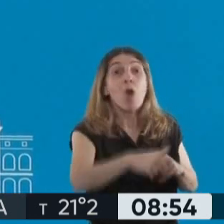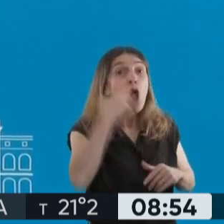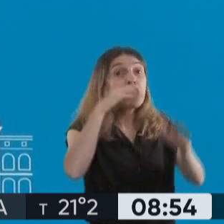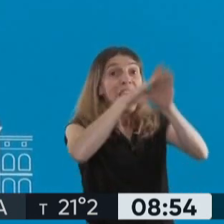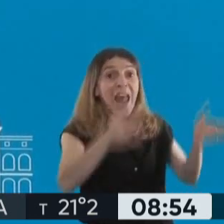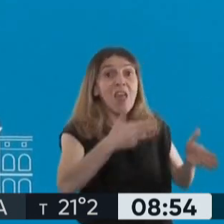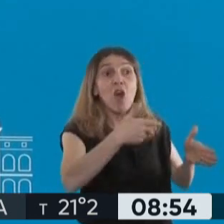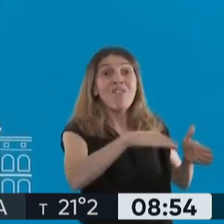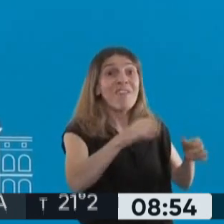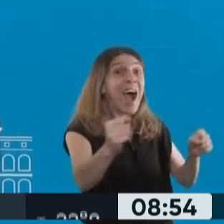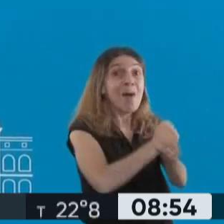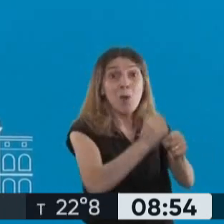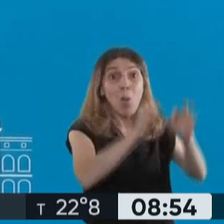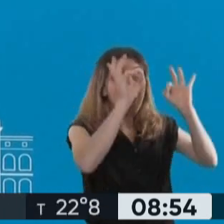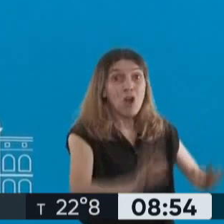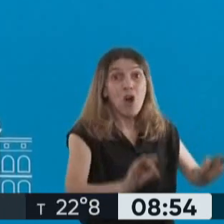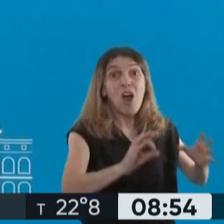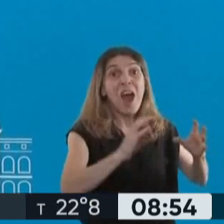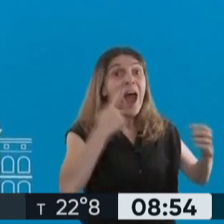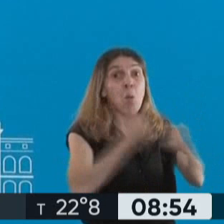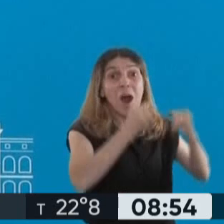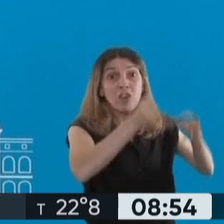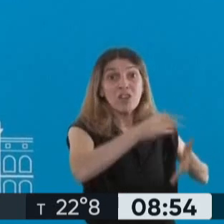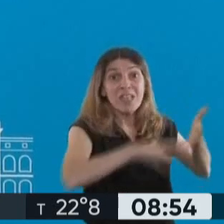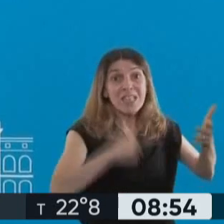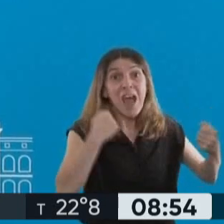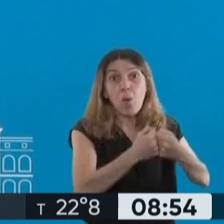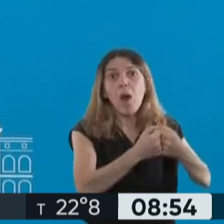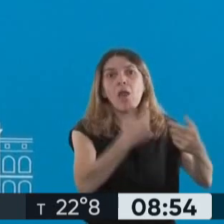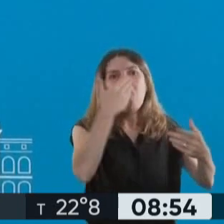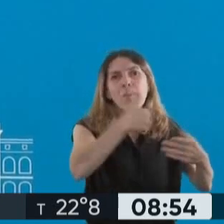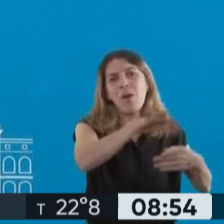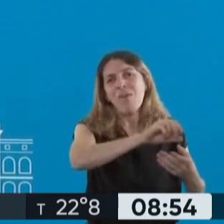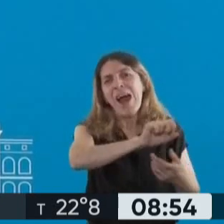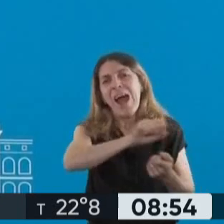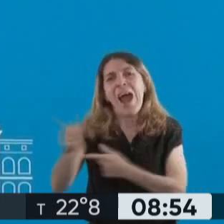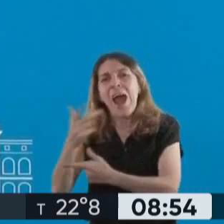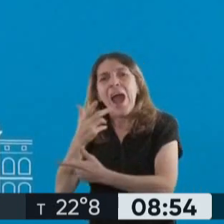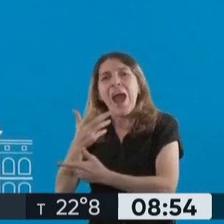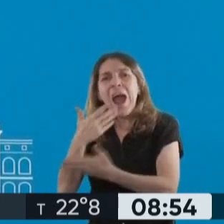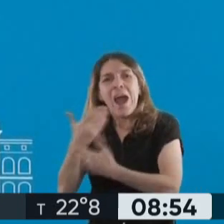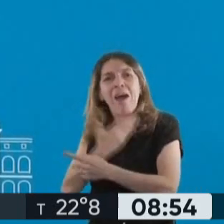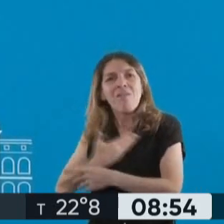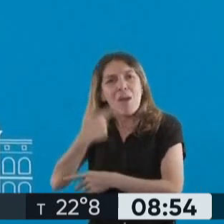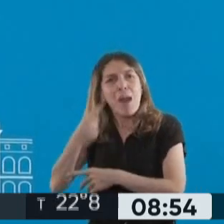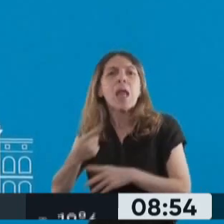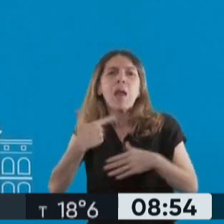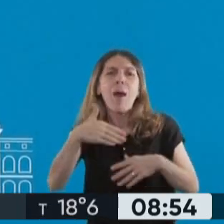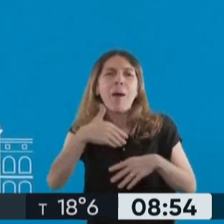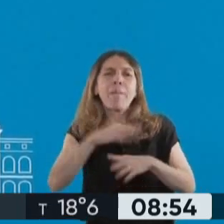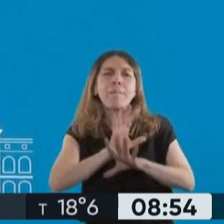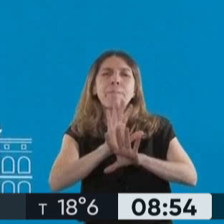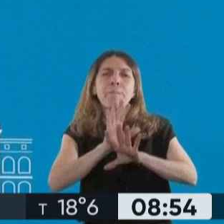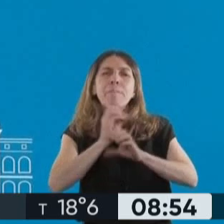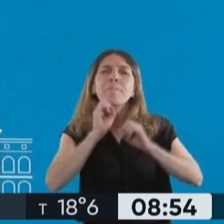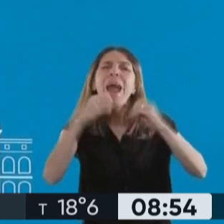tener el acuerdo con el fondo, y esto después se concreta en la reunión del borde del fondo, se van a empezar a clarificar de alguna manera el camino